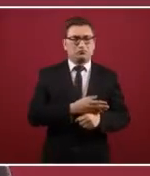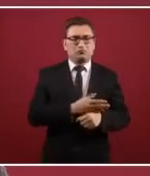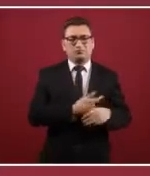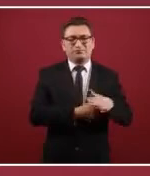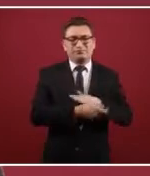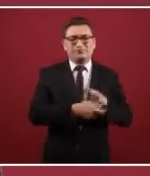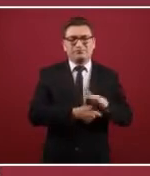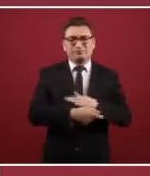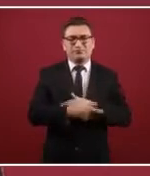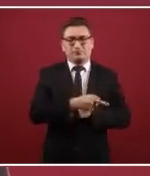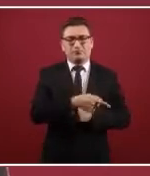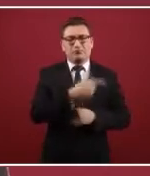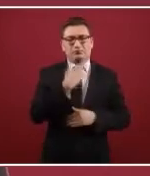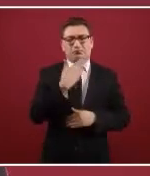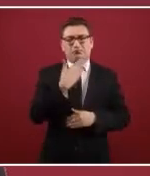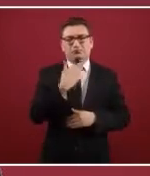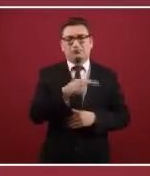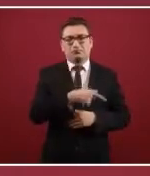se le